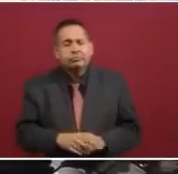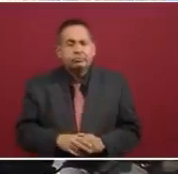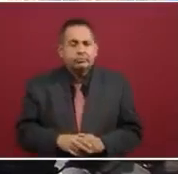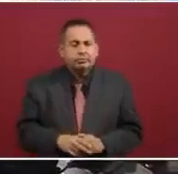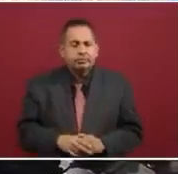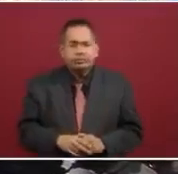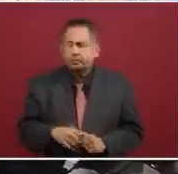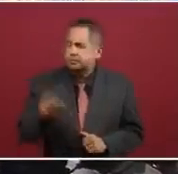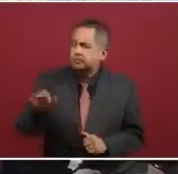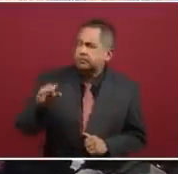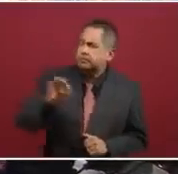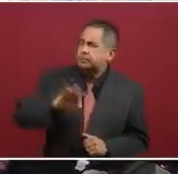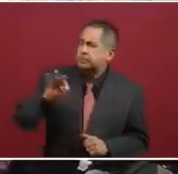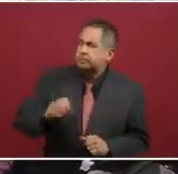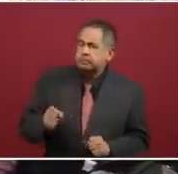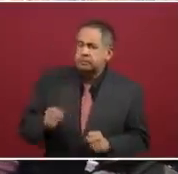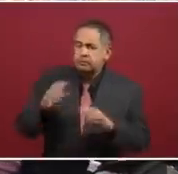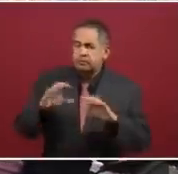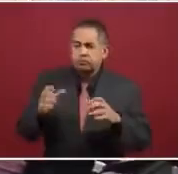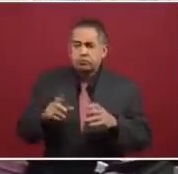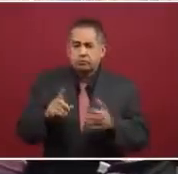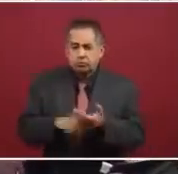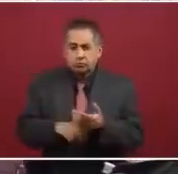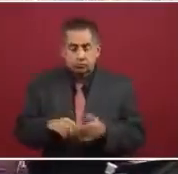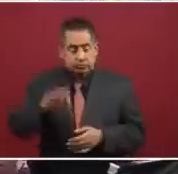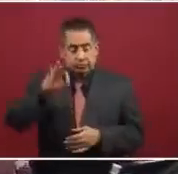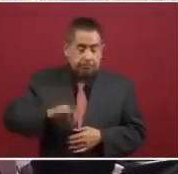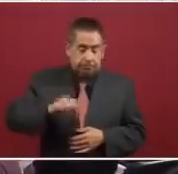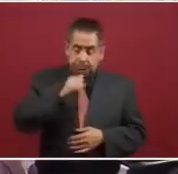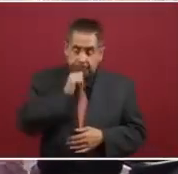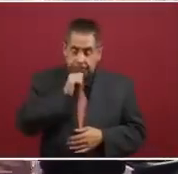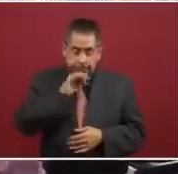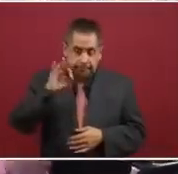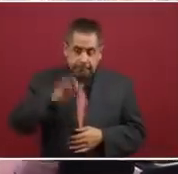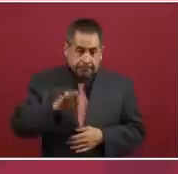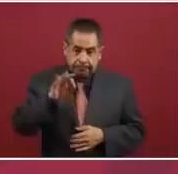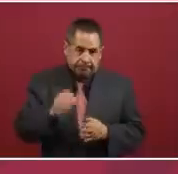porcentaje de cuánto podría disminuir la deuda? No, no podemos todavía